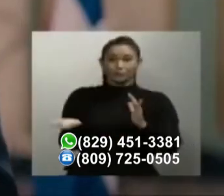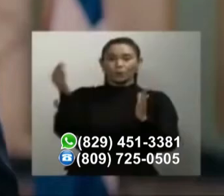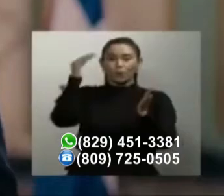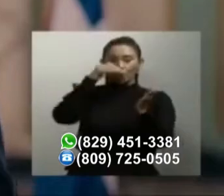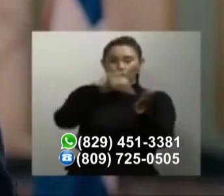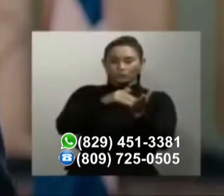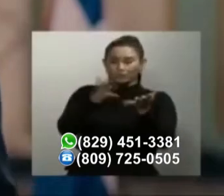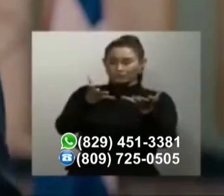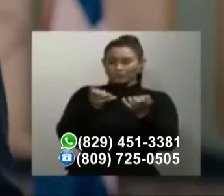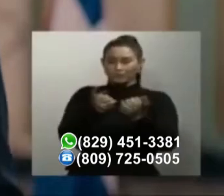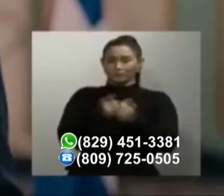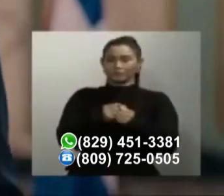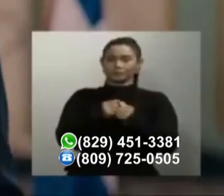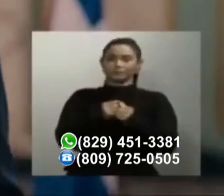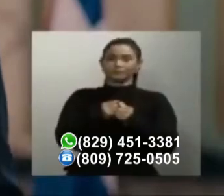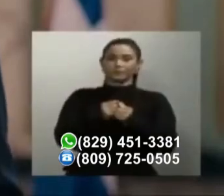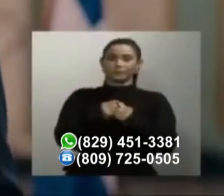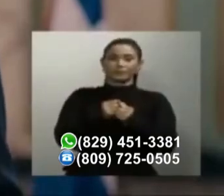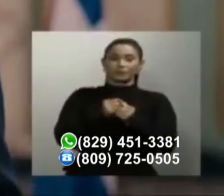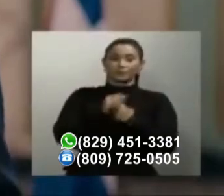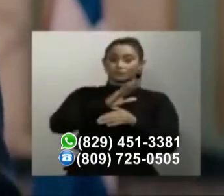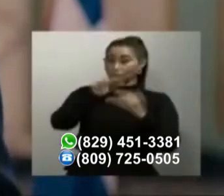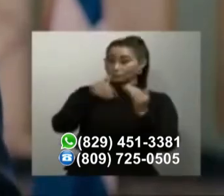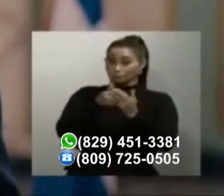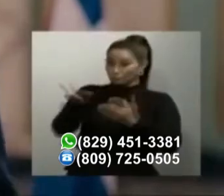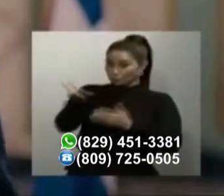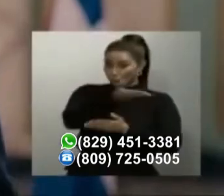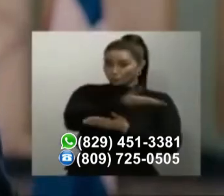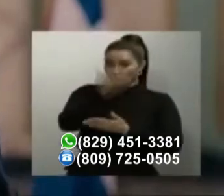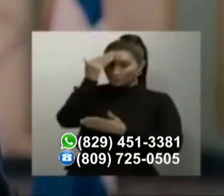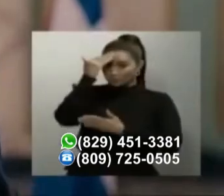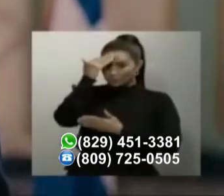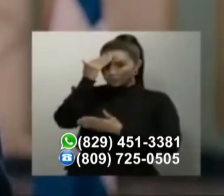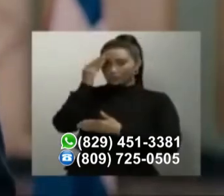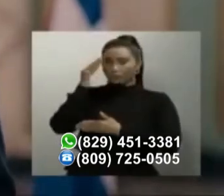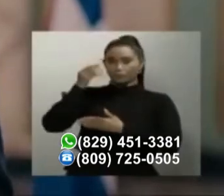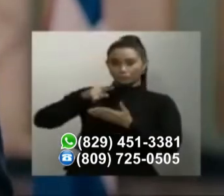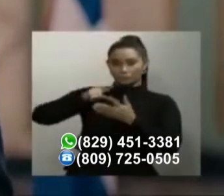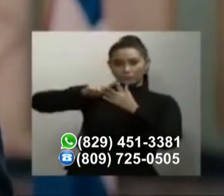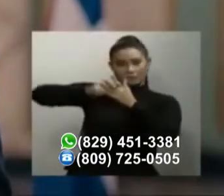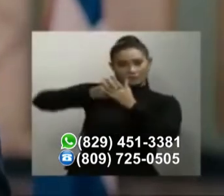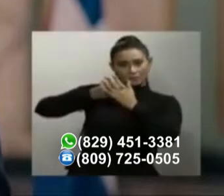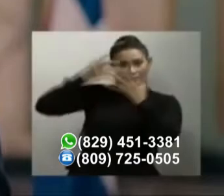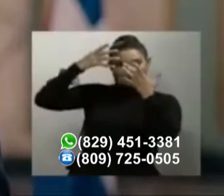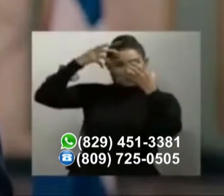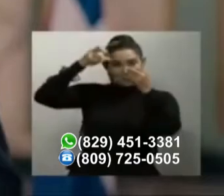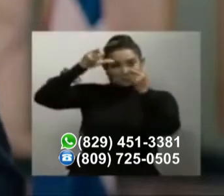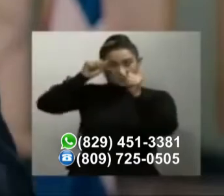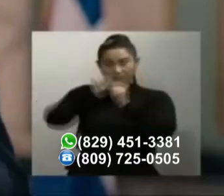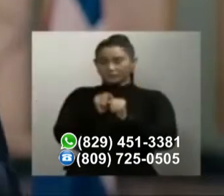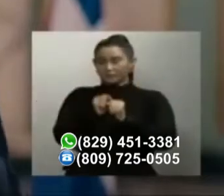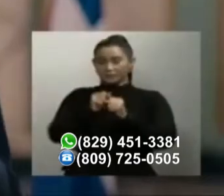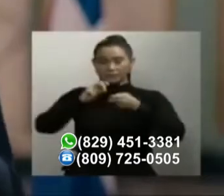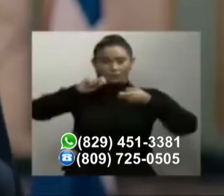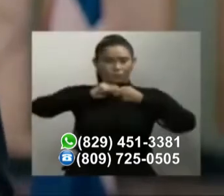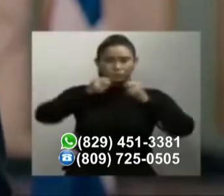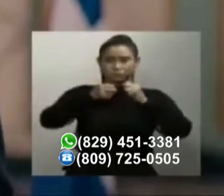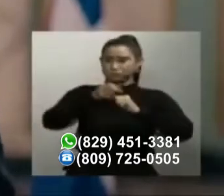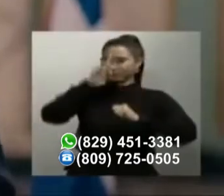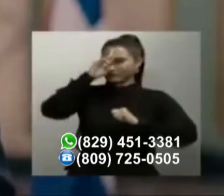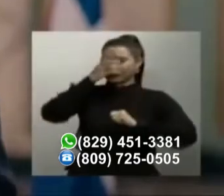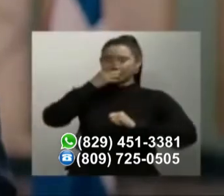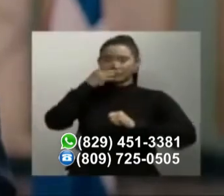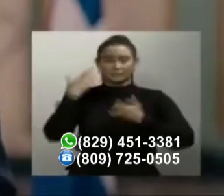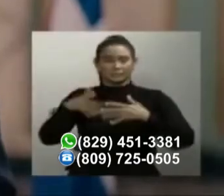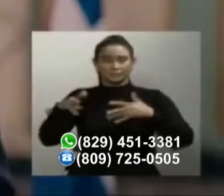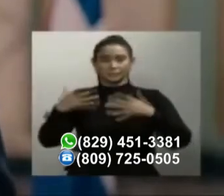evidentemente de la reforma fiscal tan comentada en los distintos sectores expresó para liza el tema